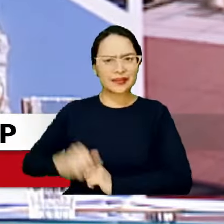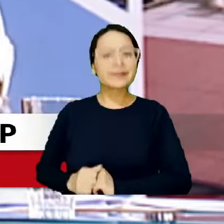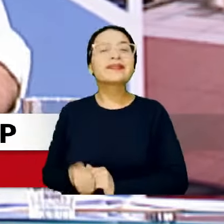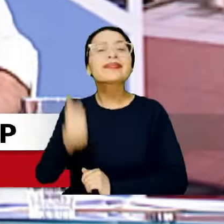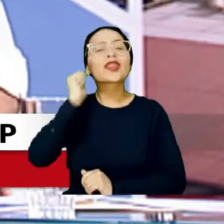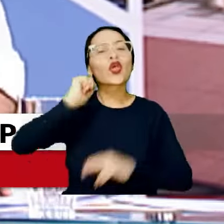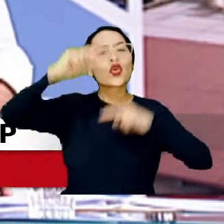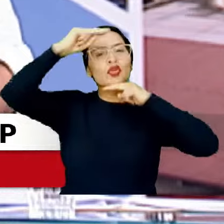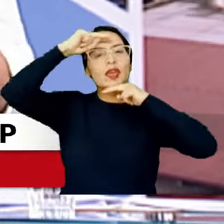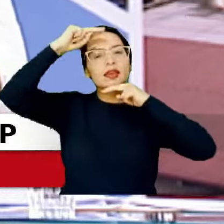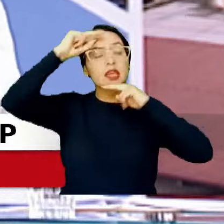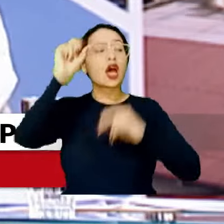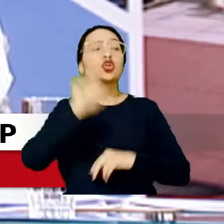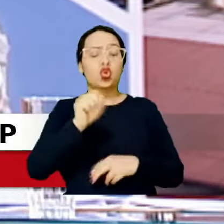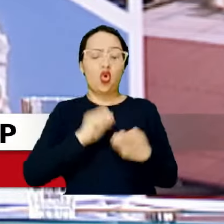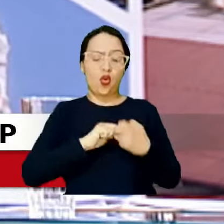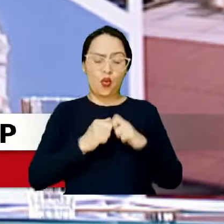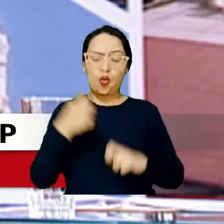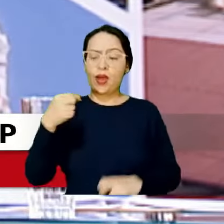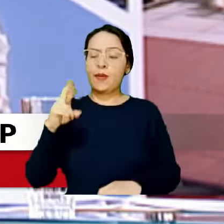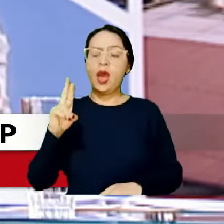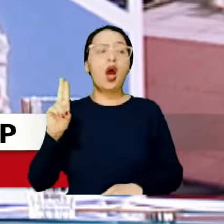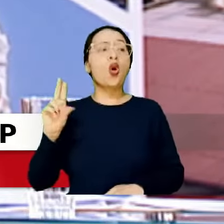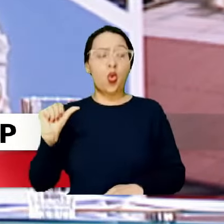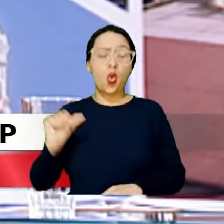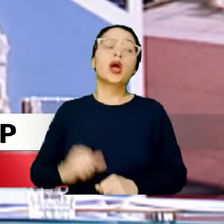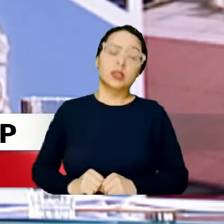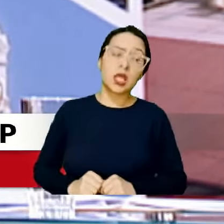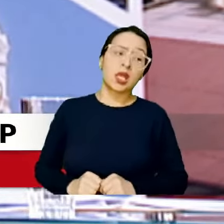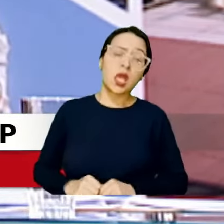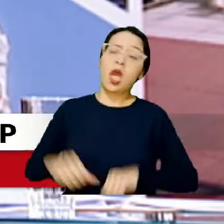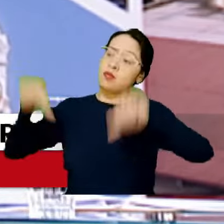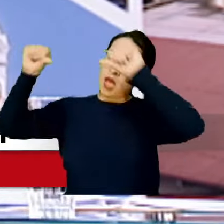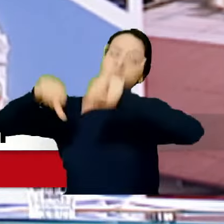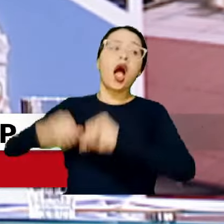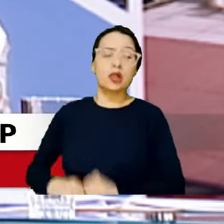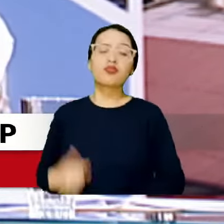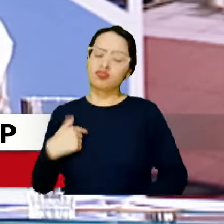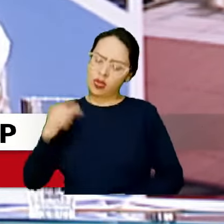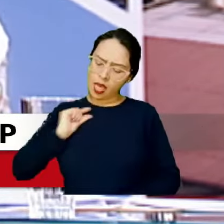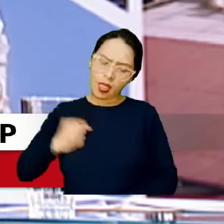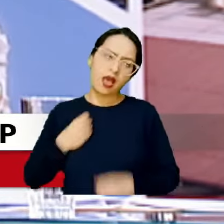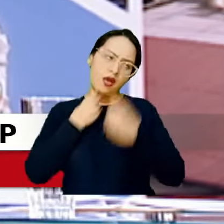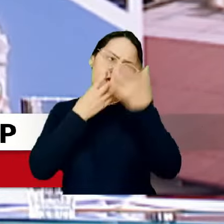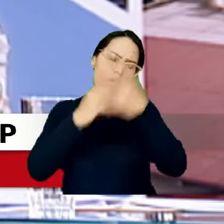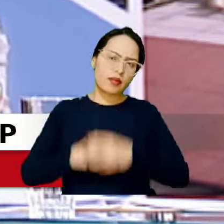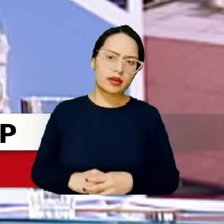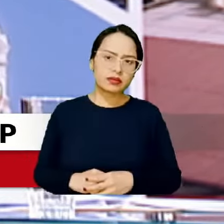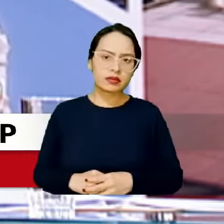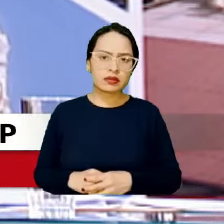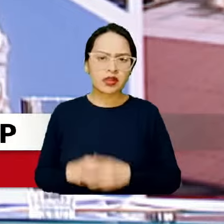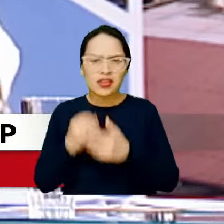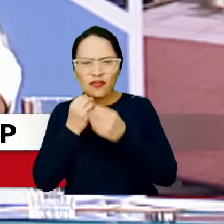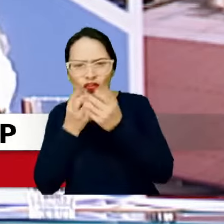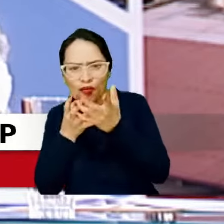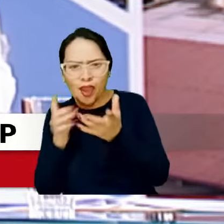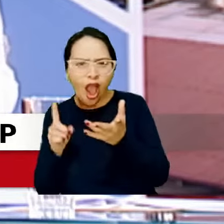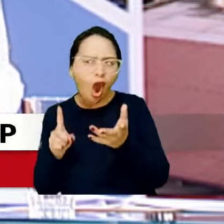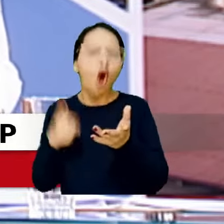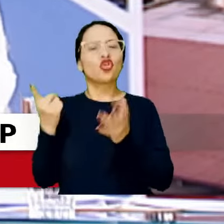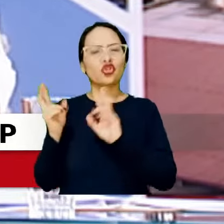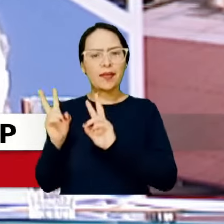más de 20 años ahí, conocen cuál es mi forma de hacer las cosas. Y en mi época yo no estaba con contemplaciones, yo sí hacía buena fiscalización y les consta